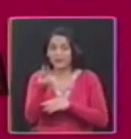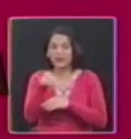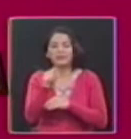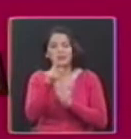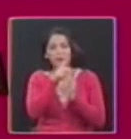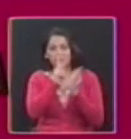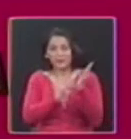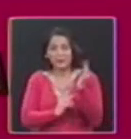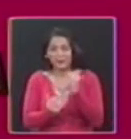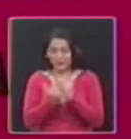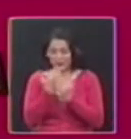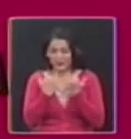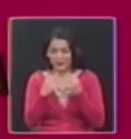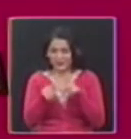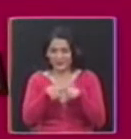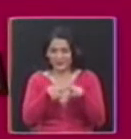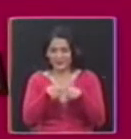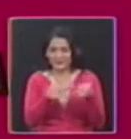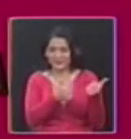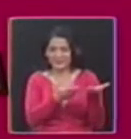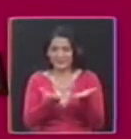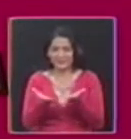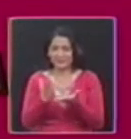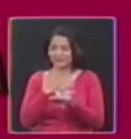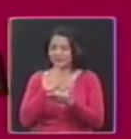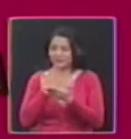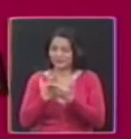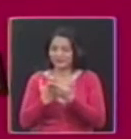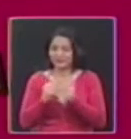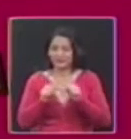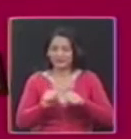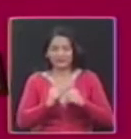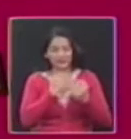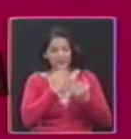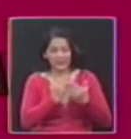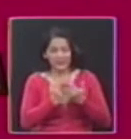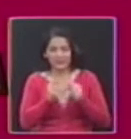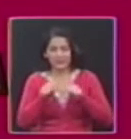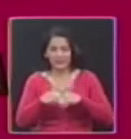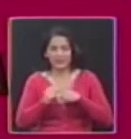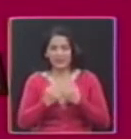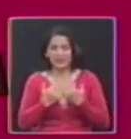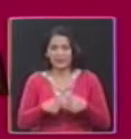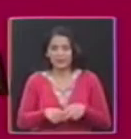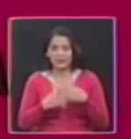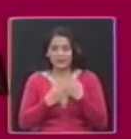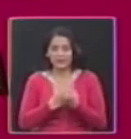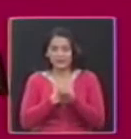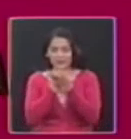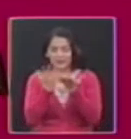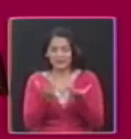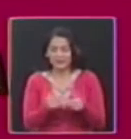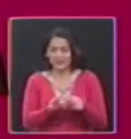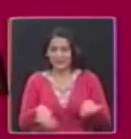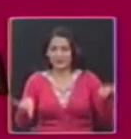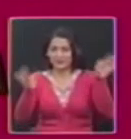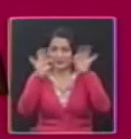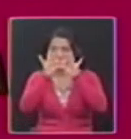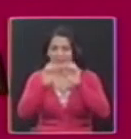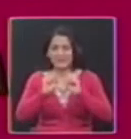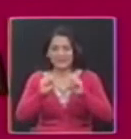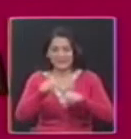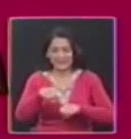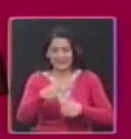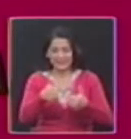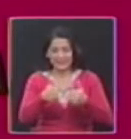¿cómo está? Gracias por acompañarnos. Hola, muchas gracias por la invitación, gracias por abrirnos de este espacio que siempre es importante para nosotros. Claro que sí, encantada de